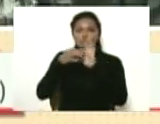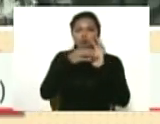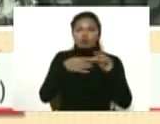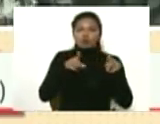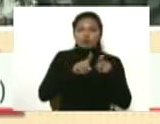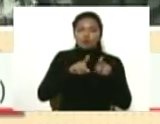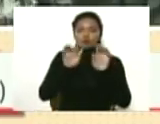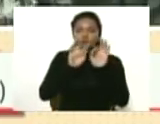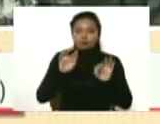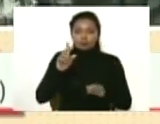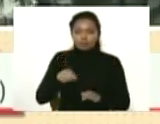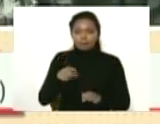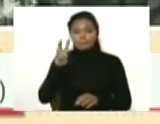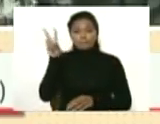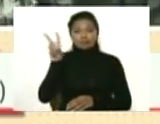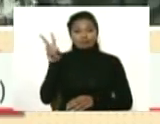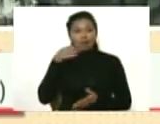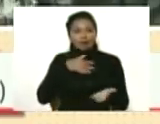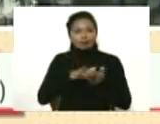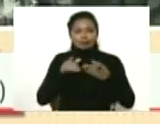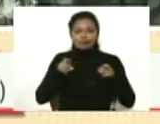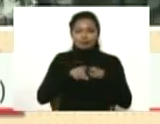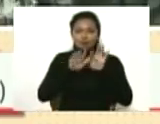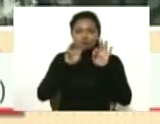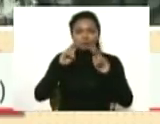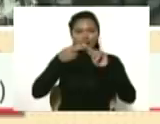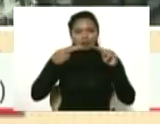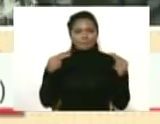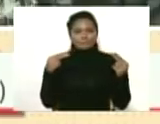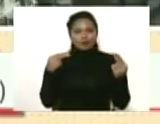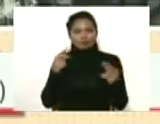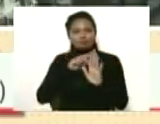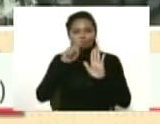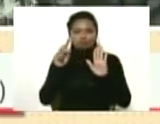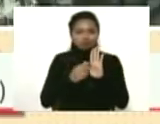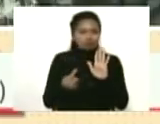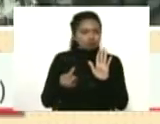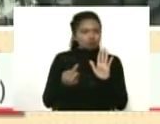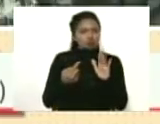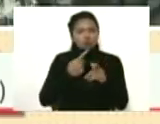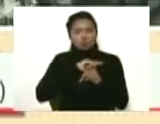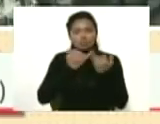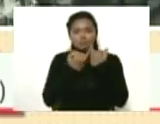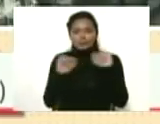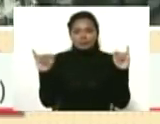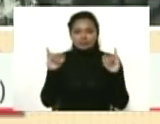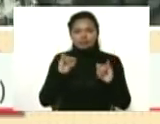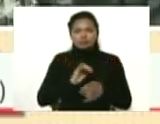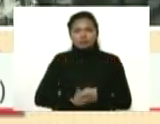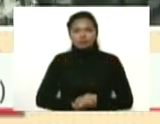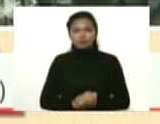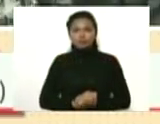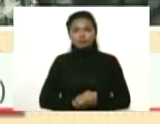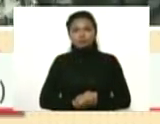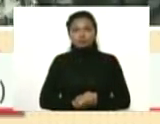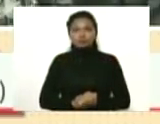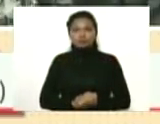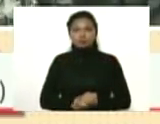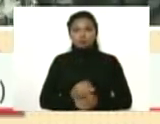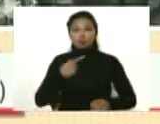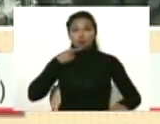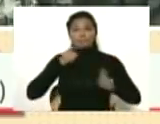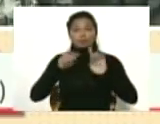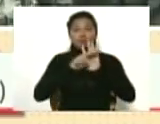cívico-militar, Venezuela tiene garantizada la paz, la integridad territorial, la independencia, como manda